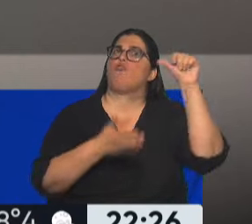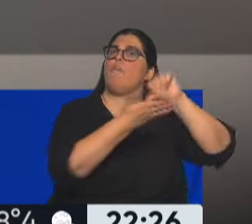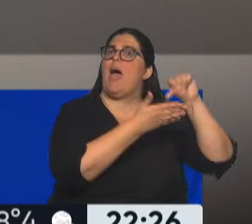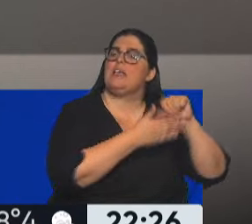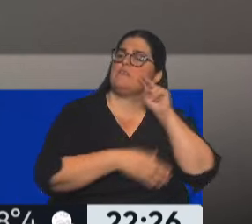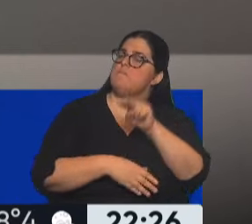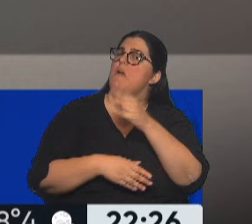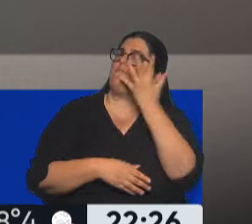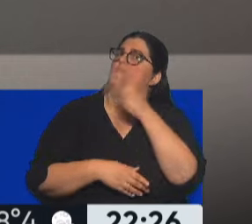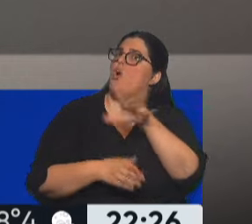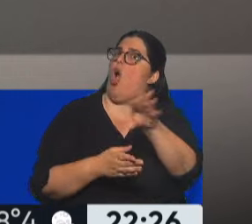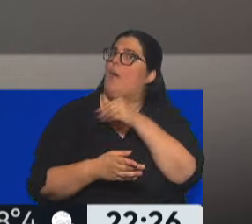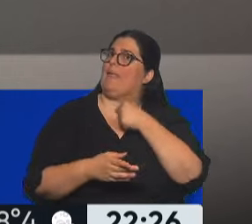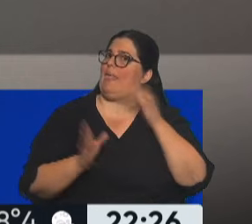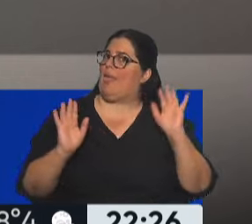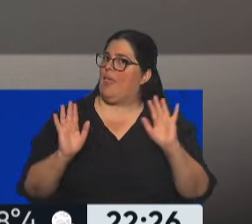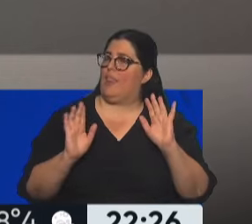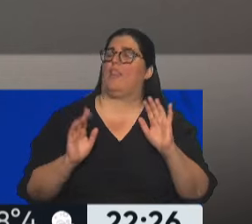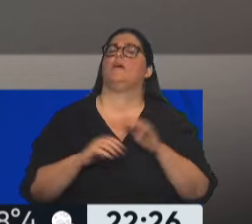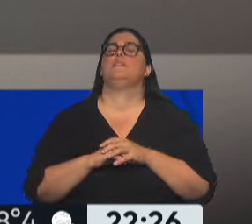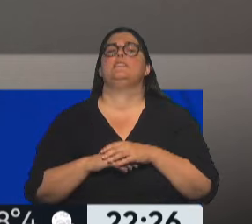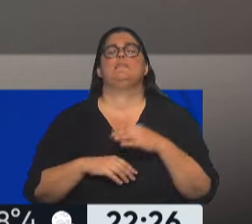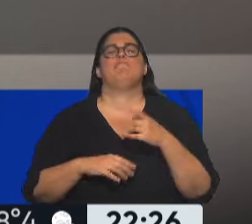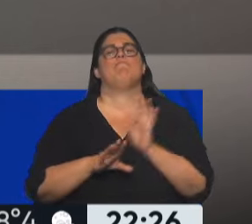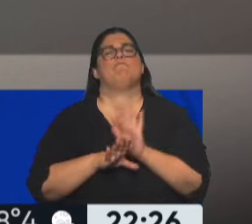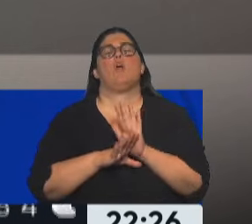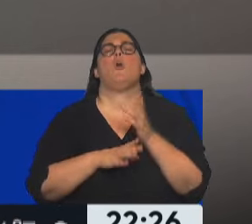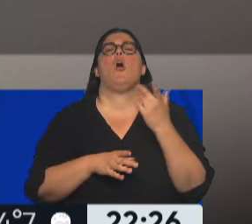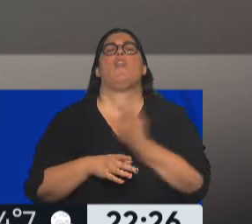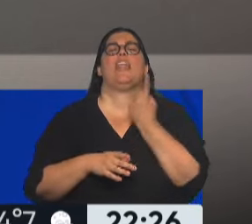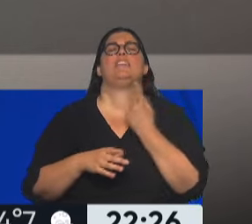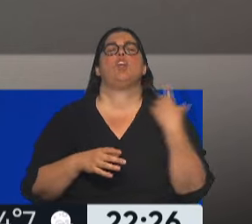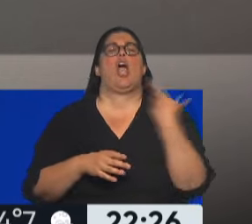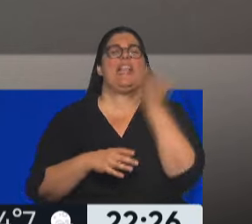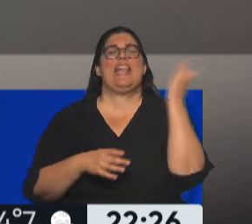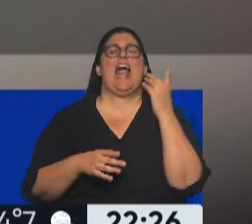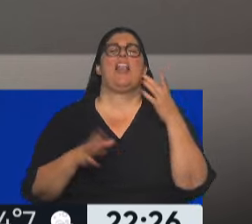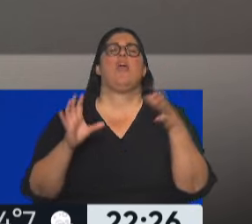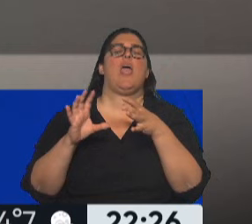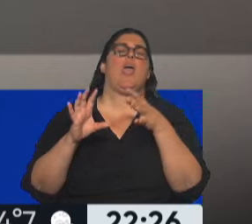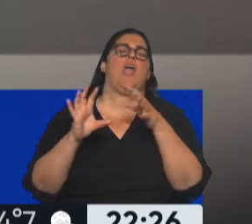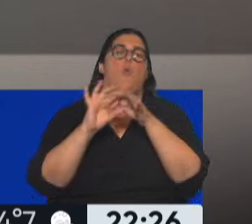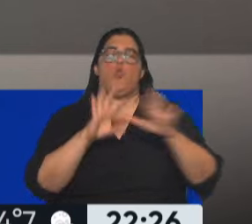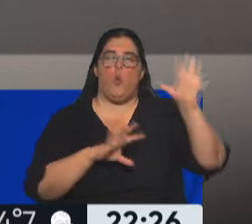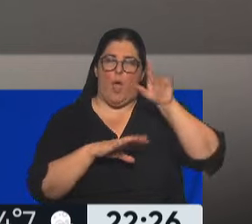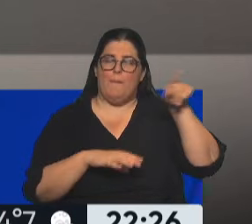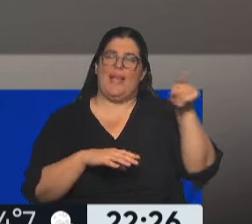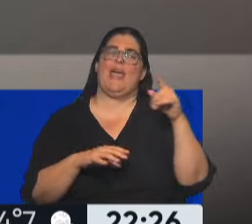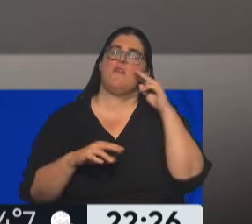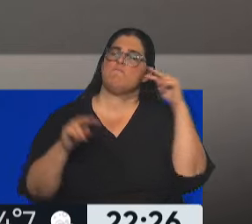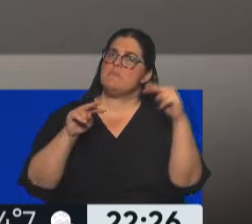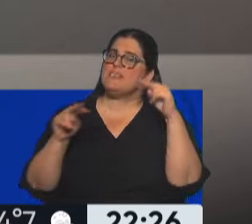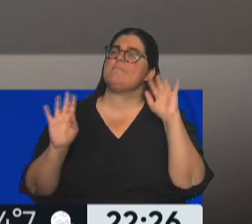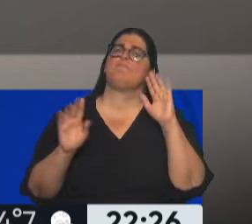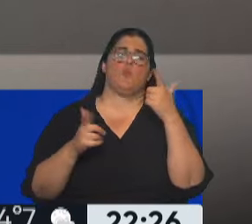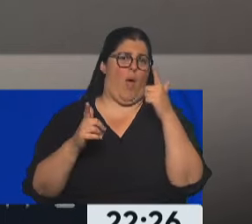is symptomatic of the general direction of the European Union, which is definitely not towards the protection of